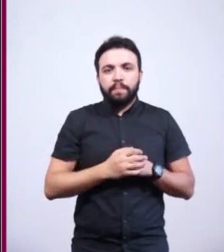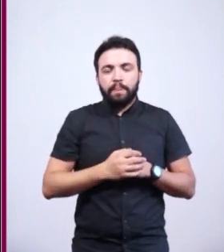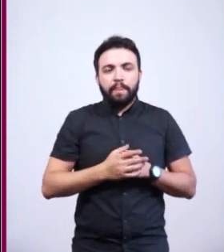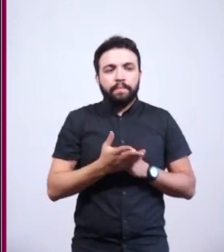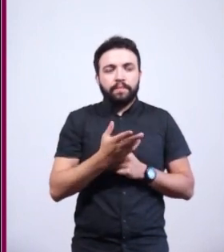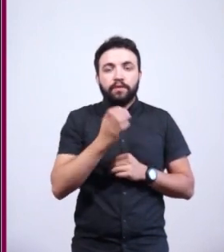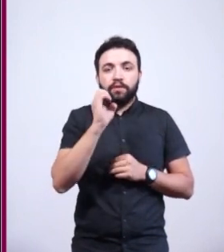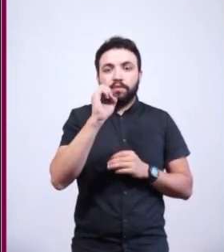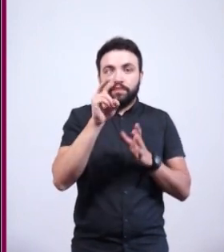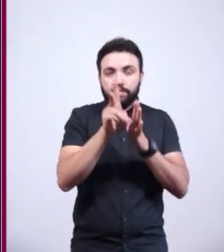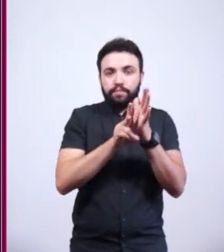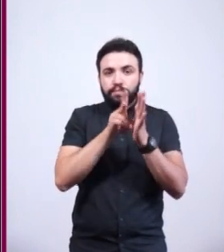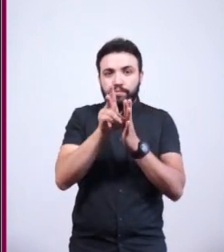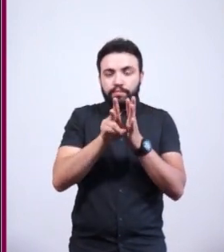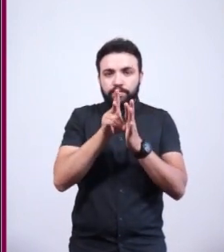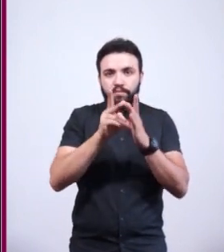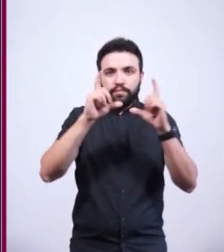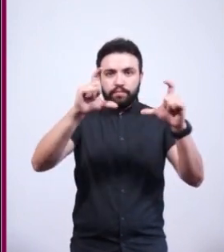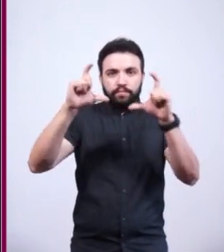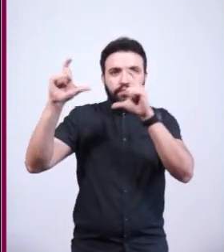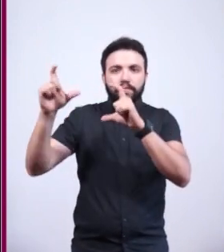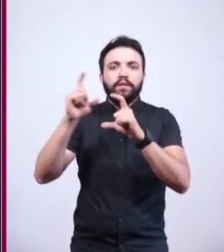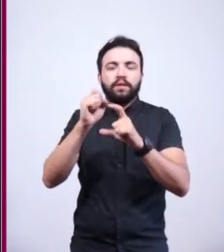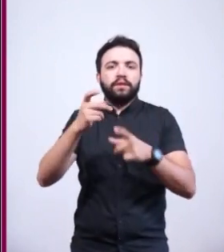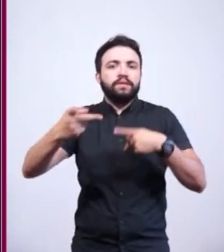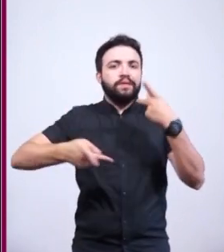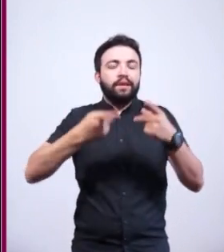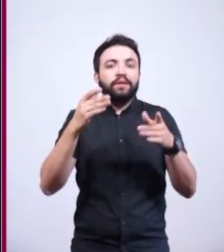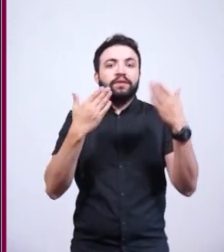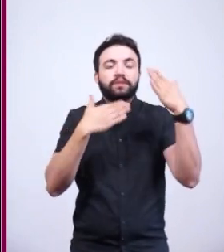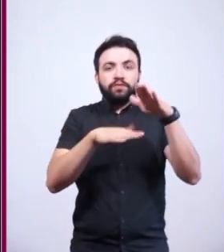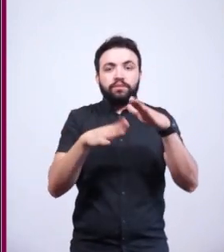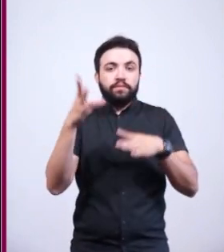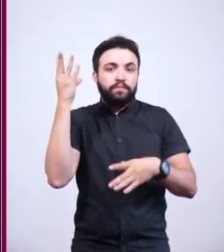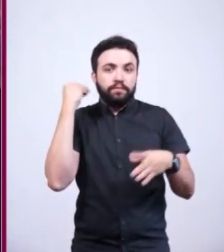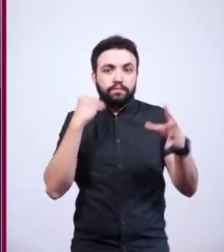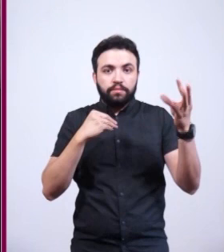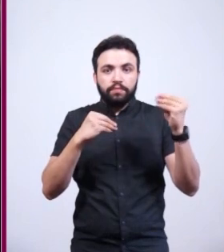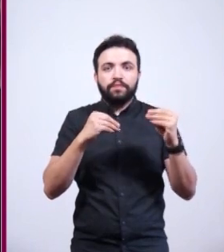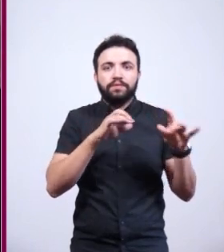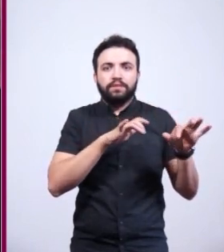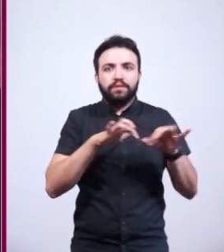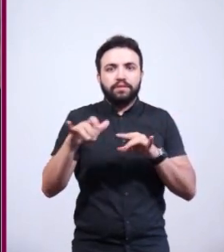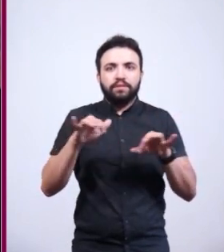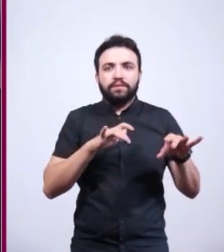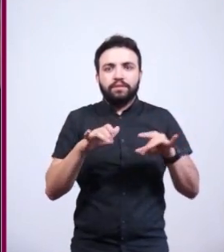dos canales que habla sobre la historia de la música del piano en Baja California Sur.